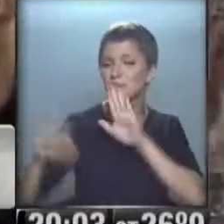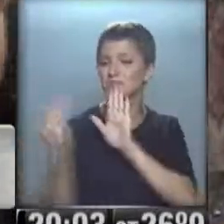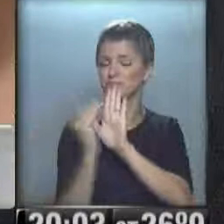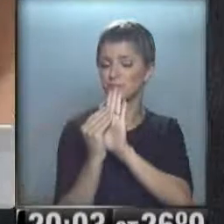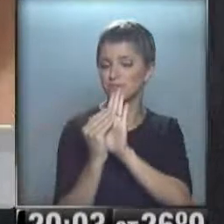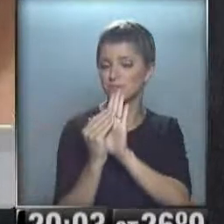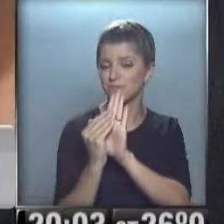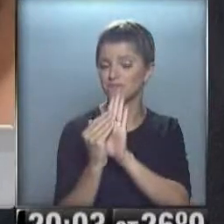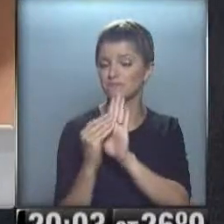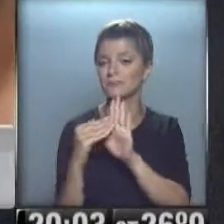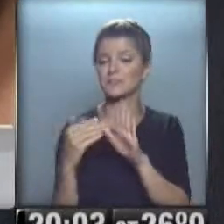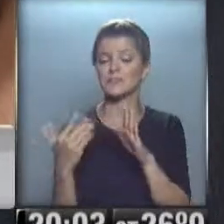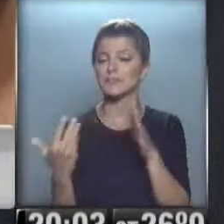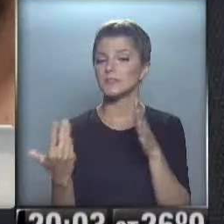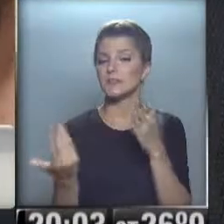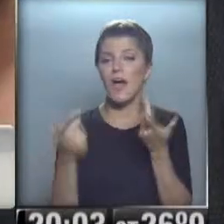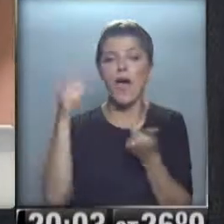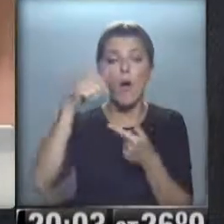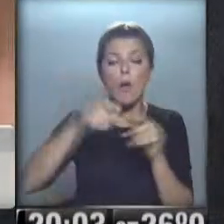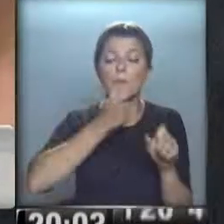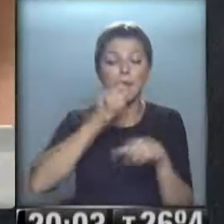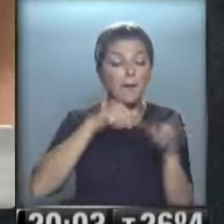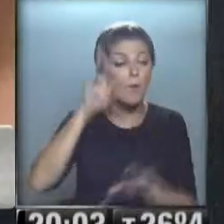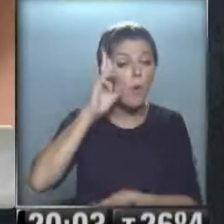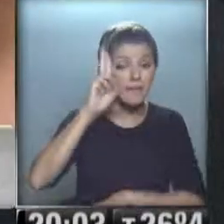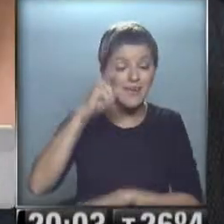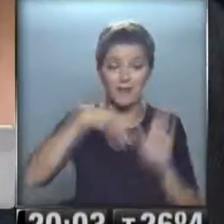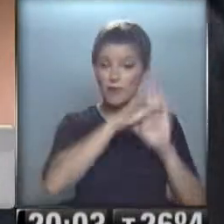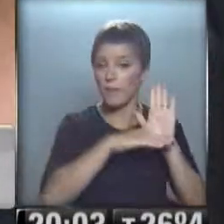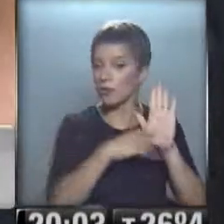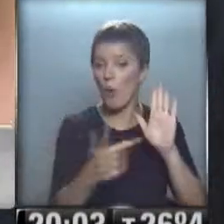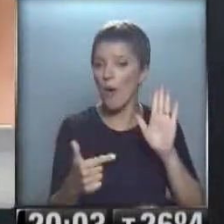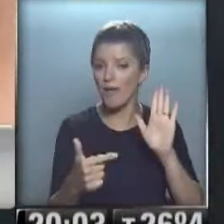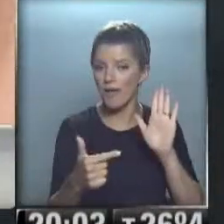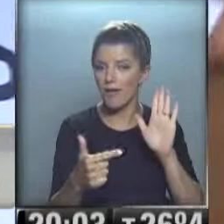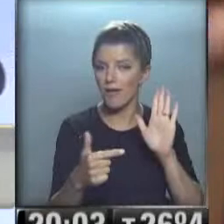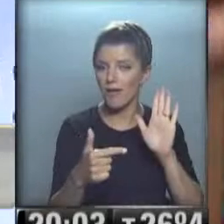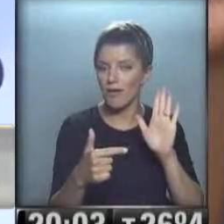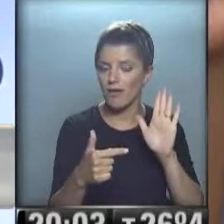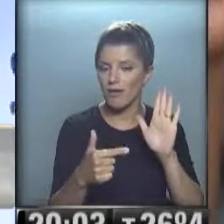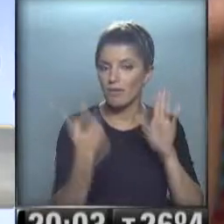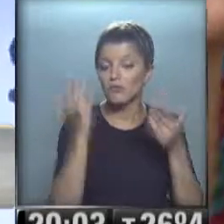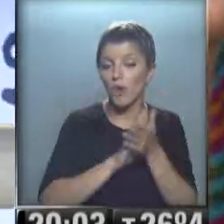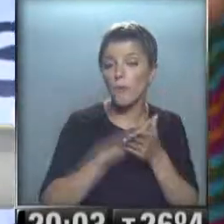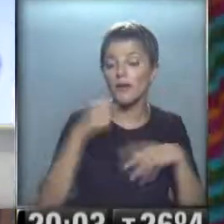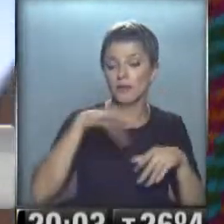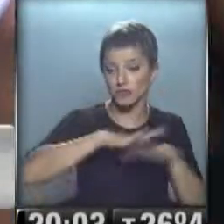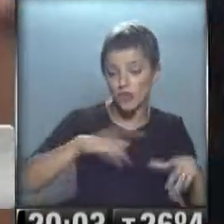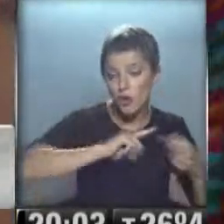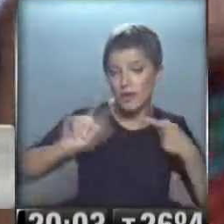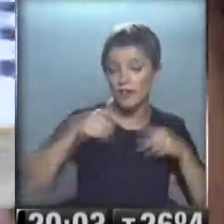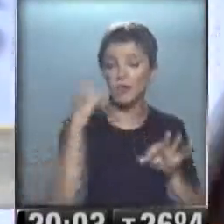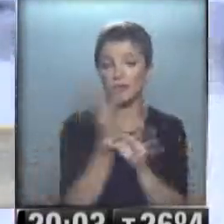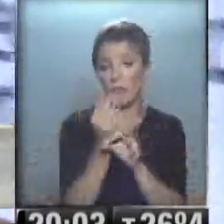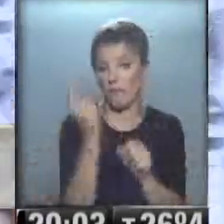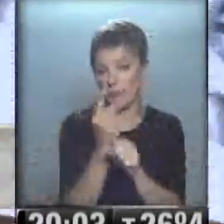hubo el respeto que merecía el reglamento en las prioridades o en los ingresos directos hicimos el trámite online y lo